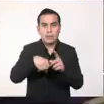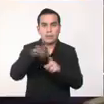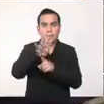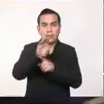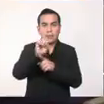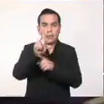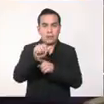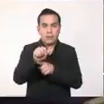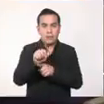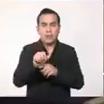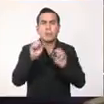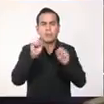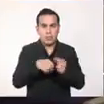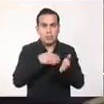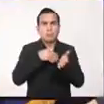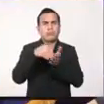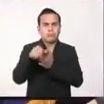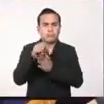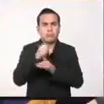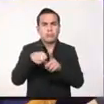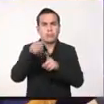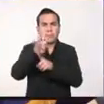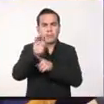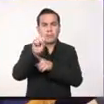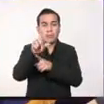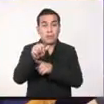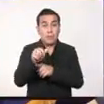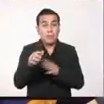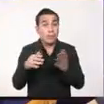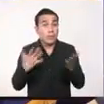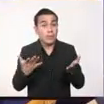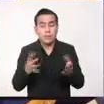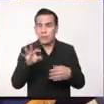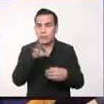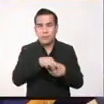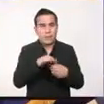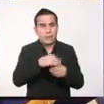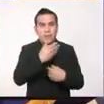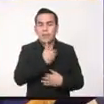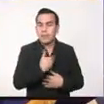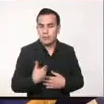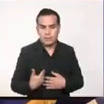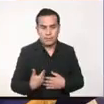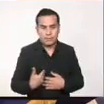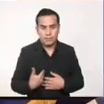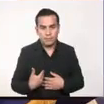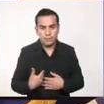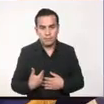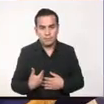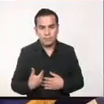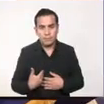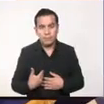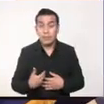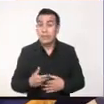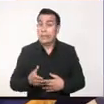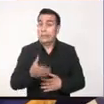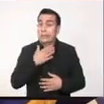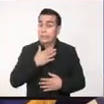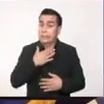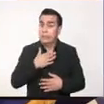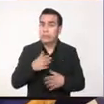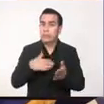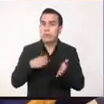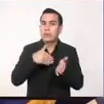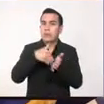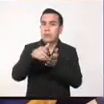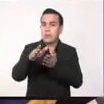los diputados destituyen a los magistrados. Pero los diputados no eligen al presidente. Es muchísimo más grave que